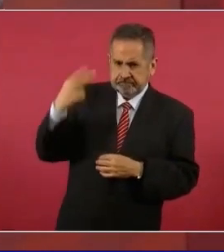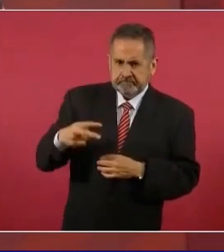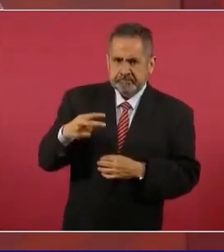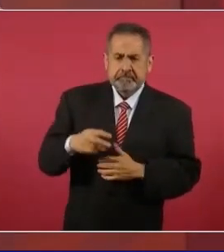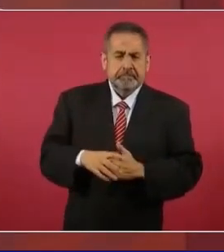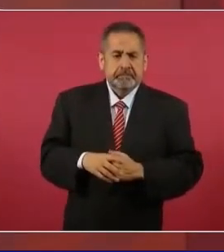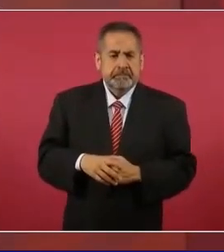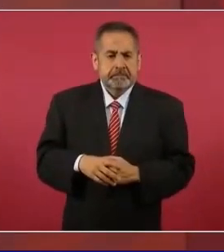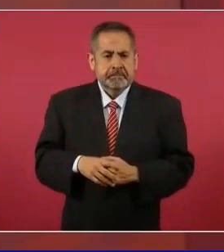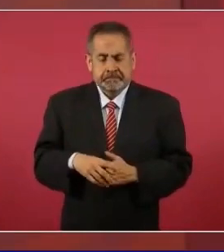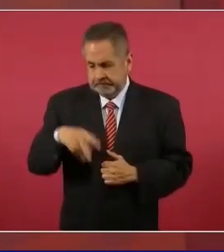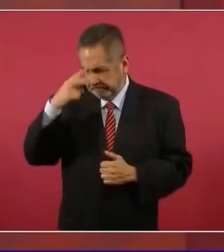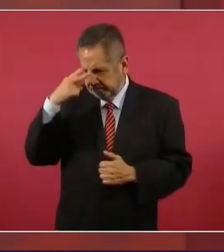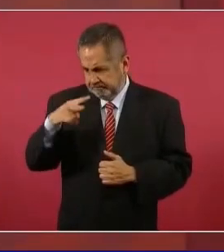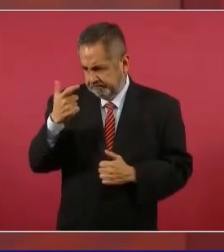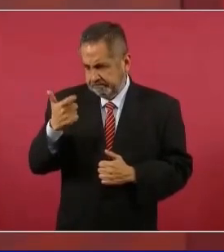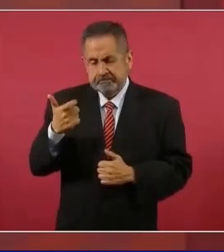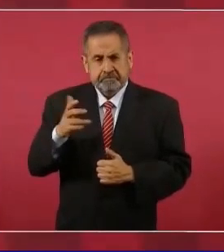el peso.